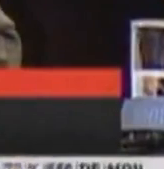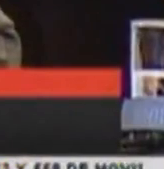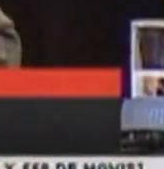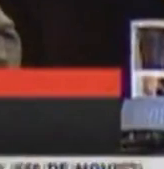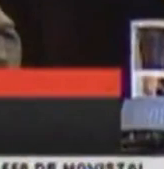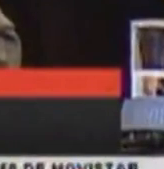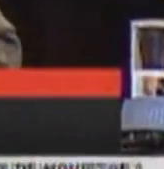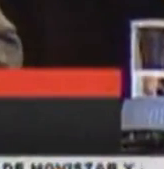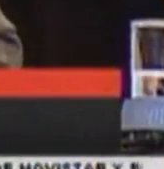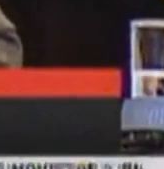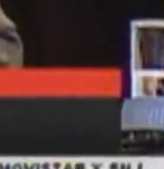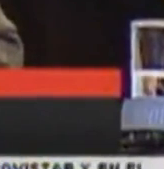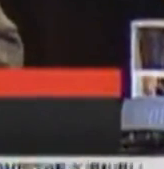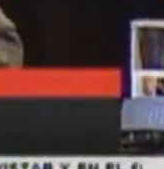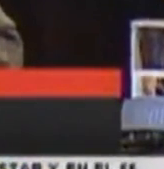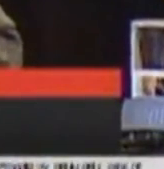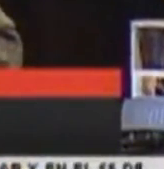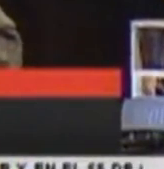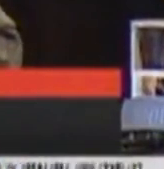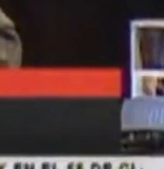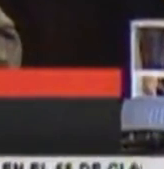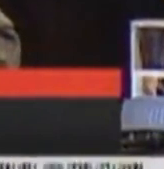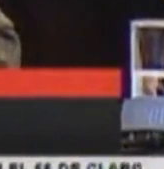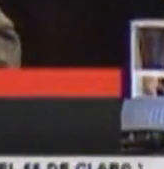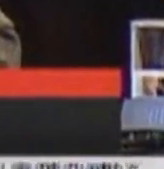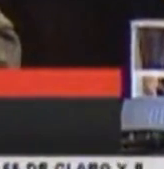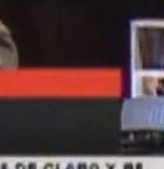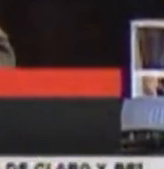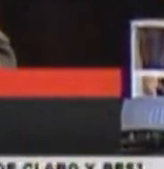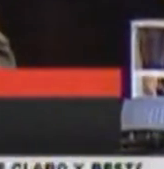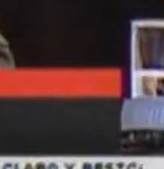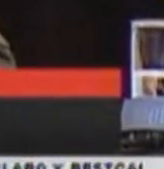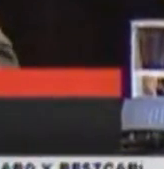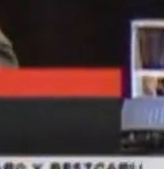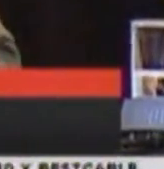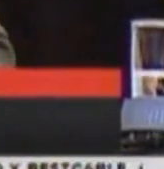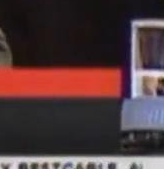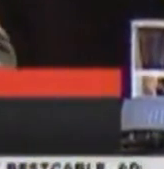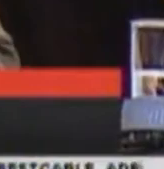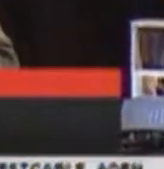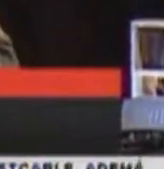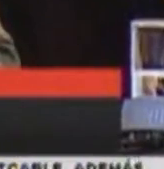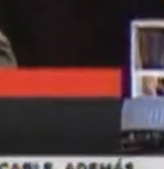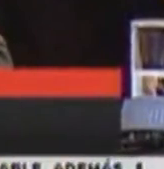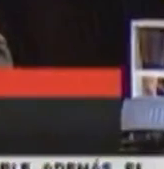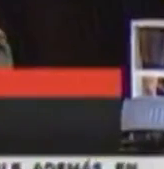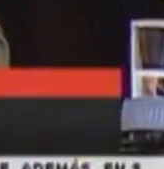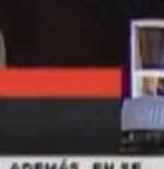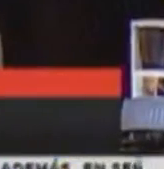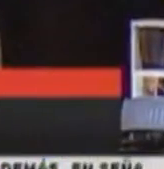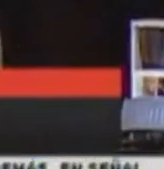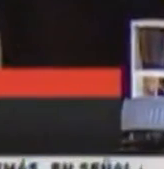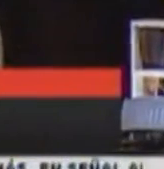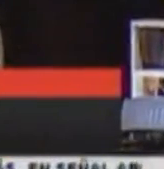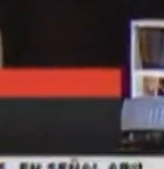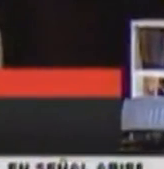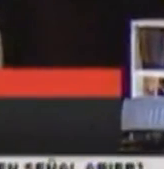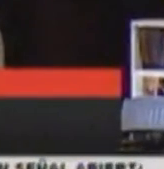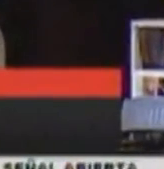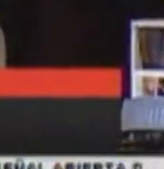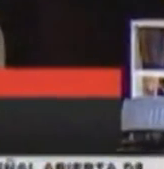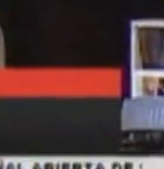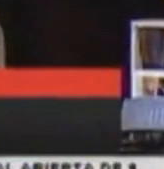en esto de contar con servidores públicos capaces. Le hemos preguntado tanto a que está Mayén y estaban todos los directores, en